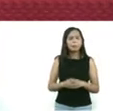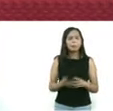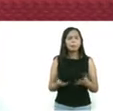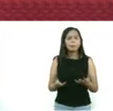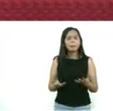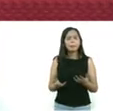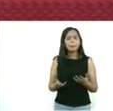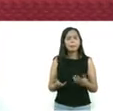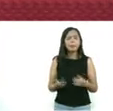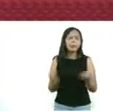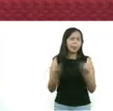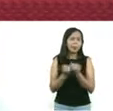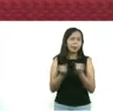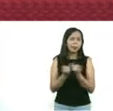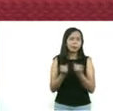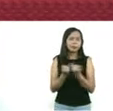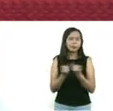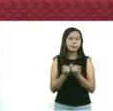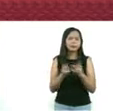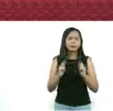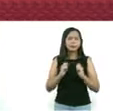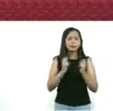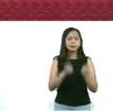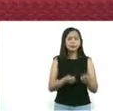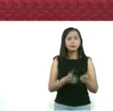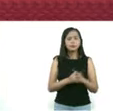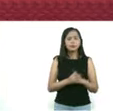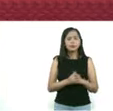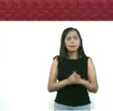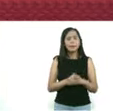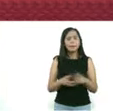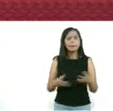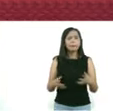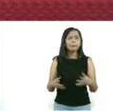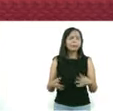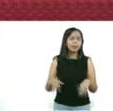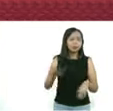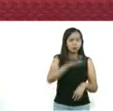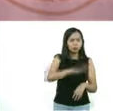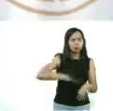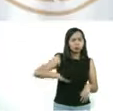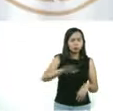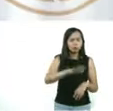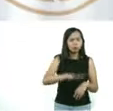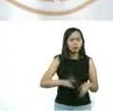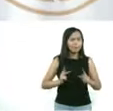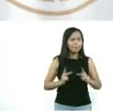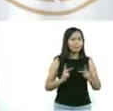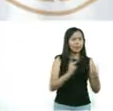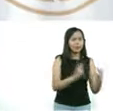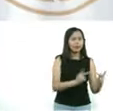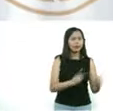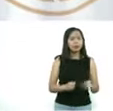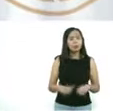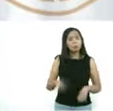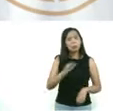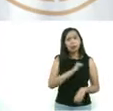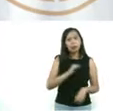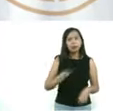También se coordinó la gestión y otorgamiento en préstamo de espacios tanto con alcaldías como